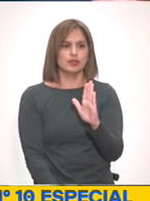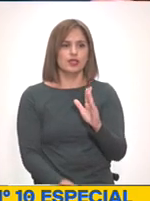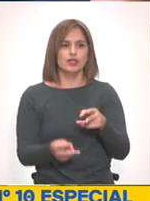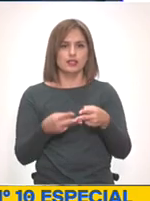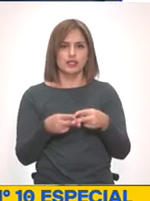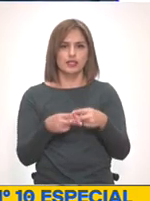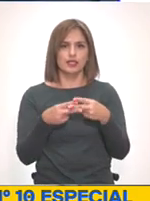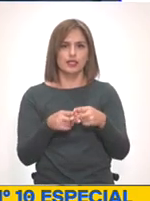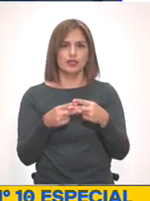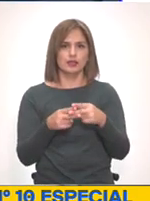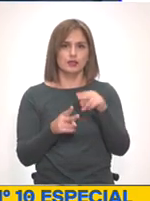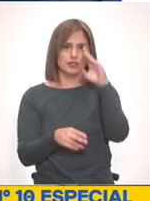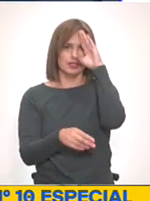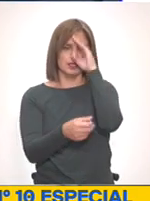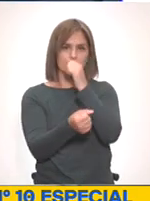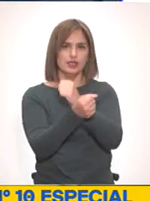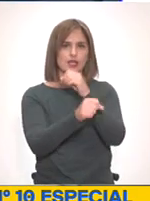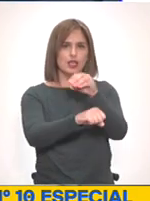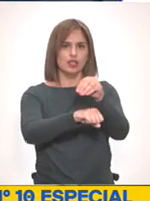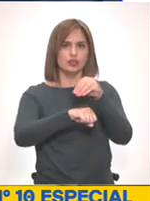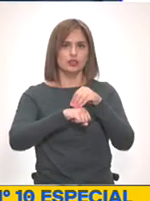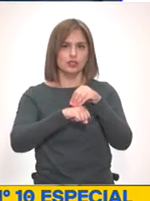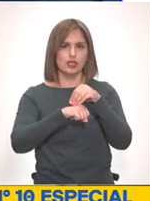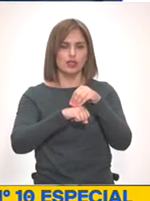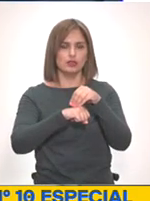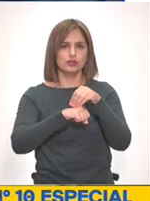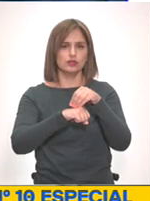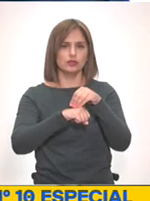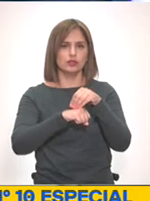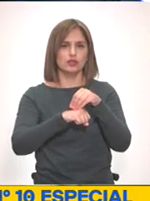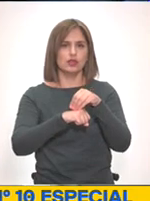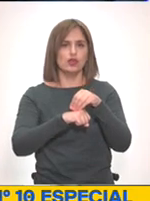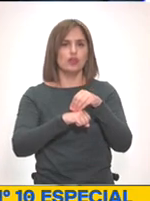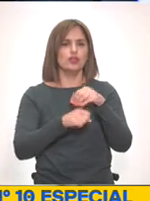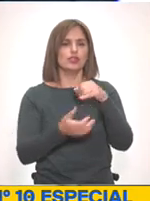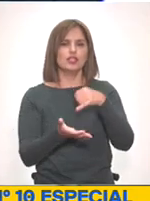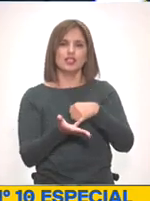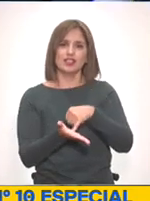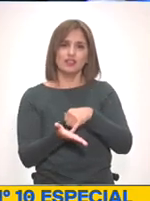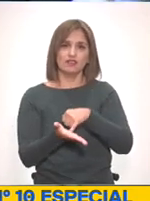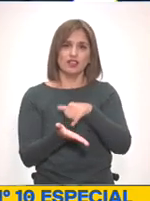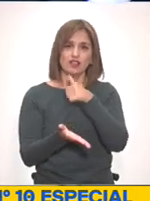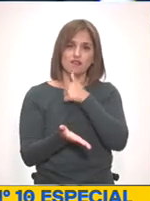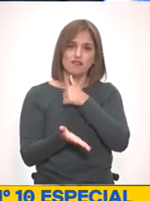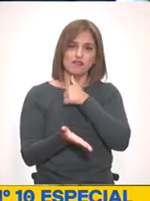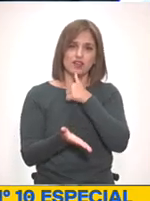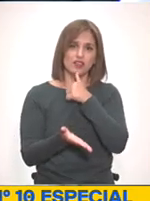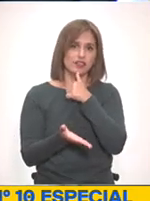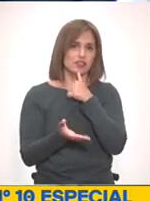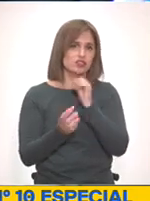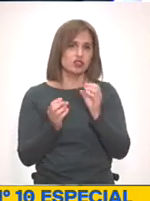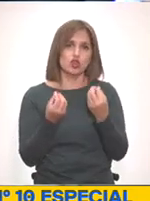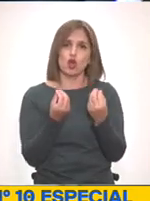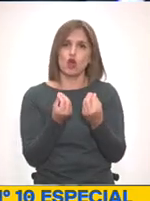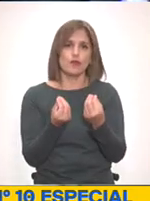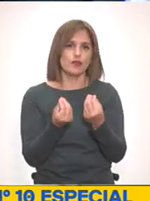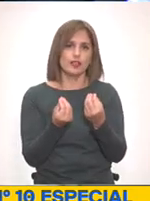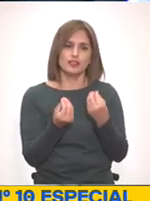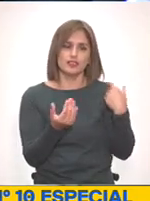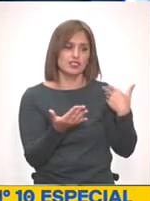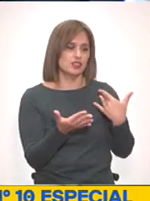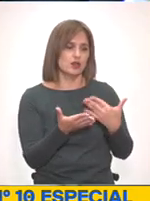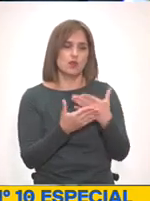anunciados por el gobierno donde estas carencias son manifiestan manifiestas y cerrán y se arrastran desde hace